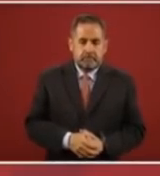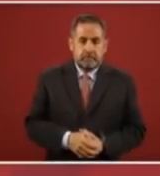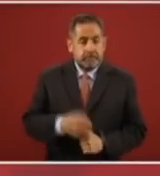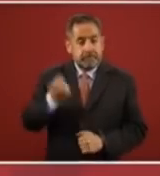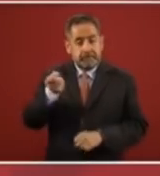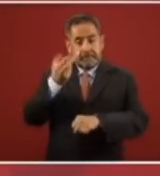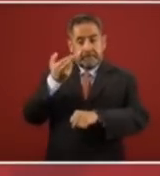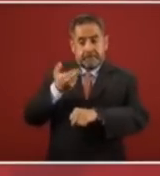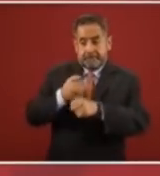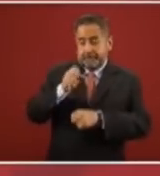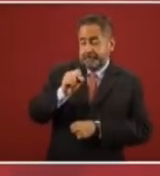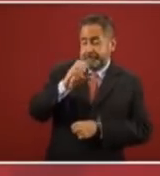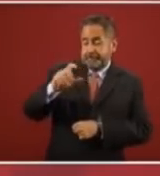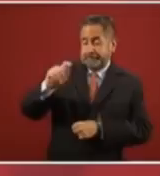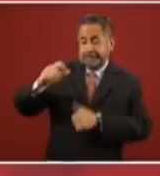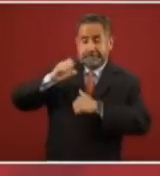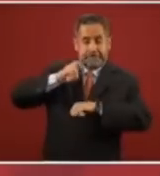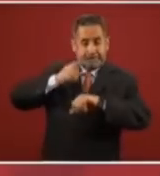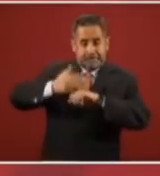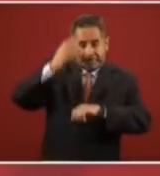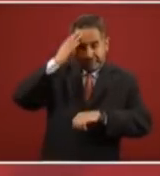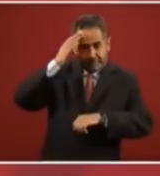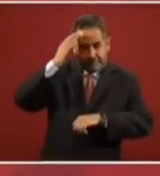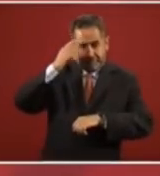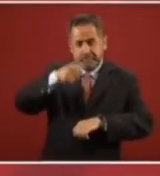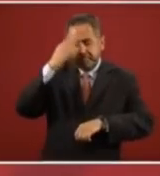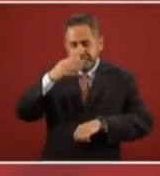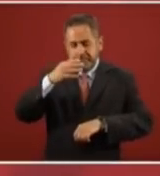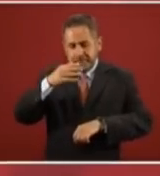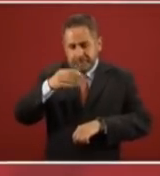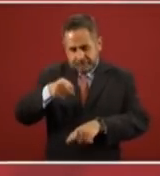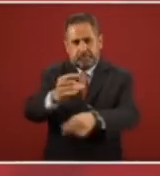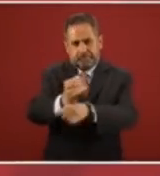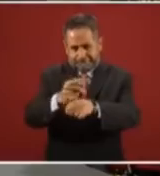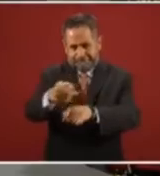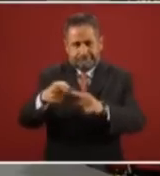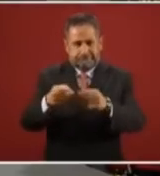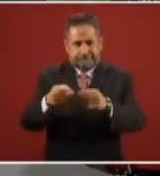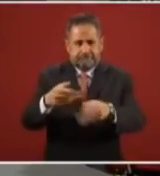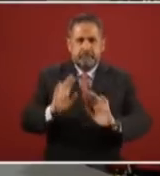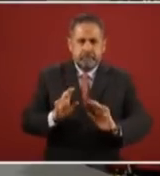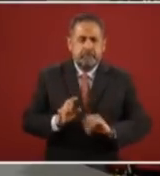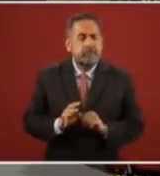Secretarios de comunicaciones, ¿eh? Ahí se los dejo de tarea a ustedes para que investiguen. Una, que